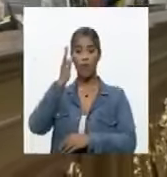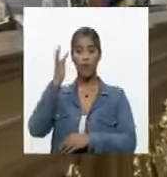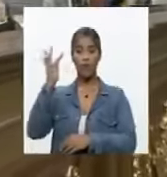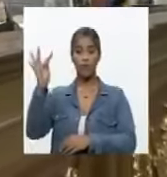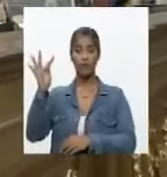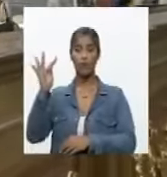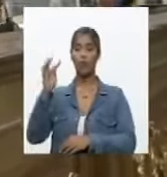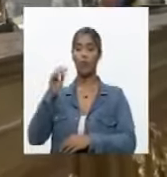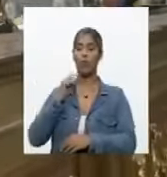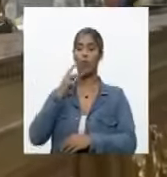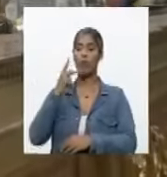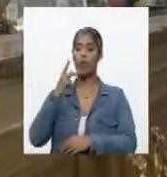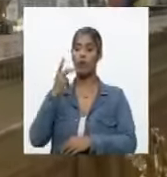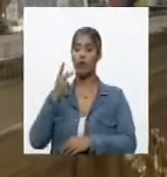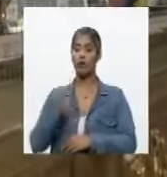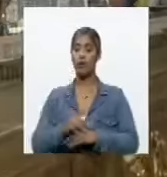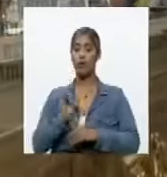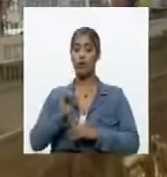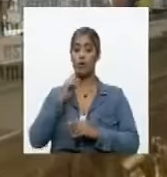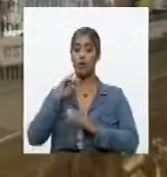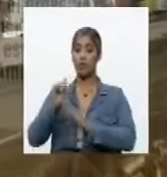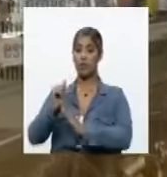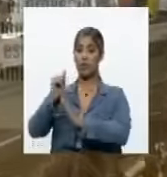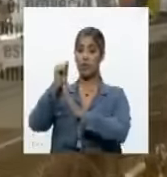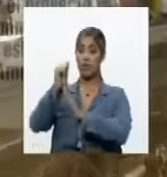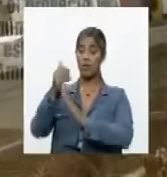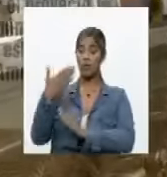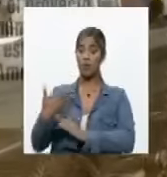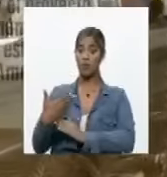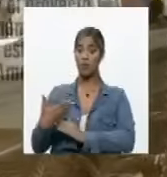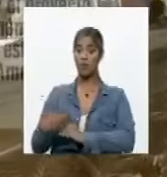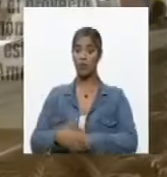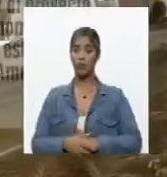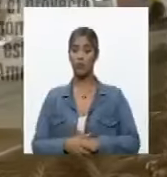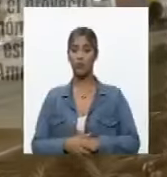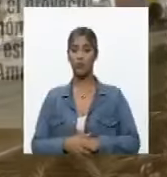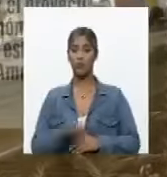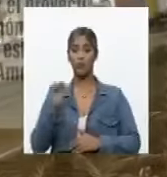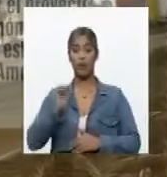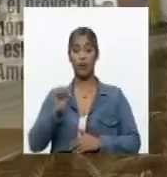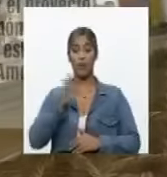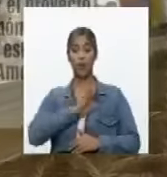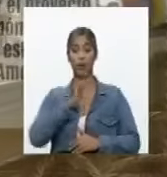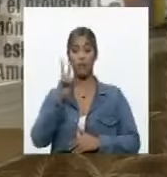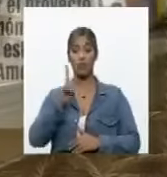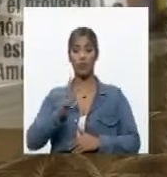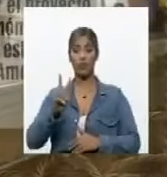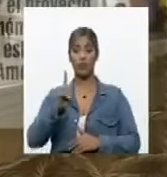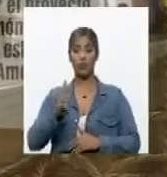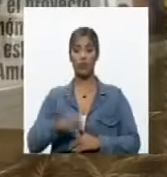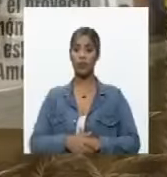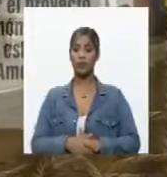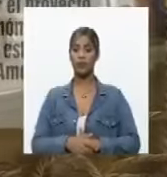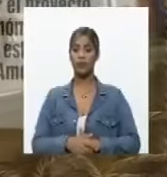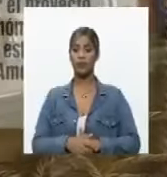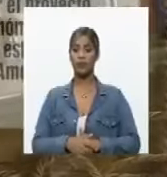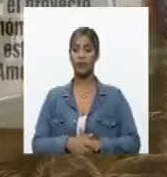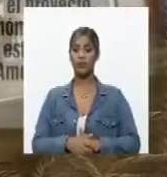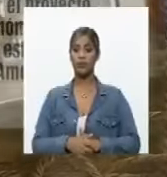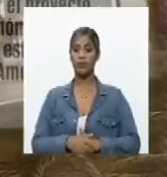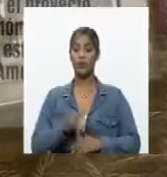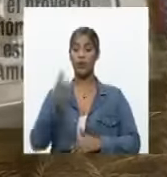político y un prócer destacado de Venezuela. Entre una de